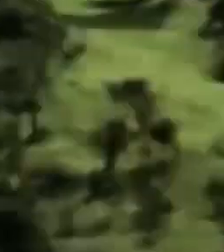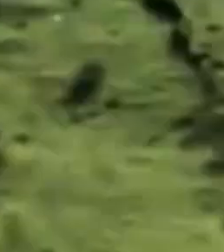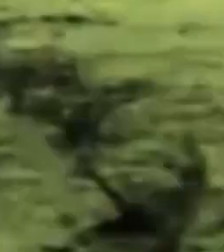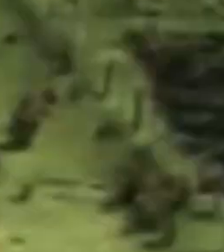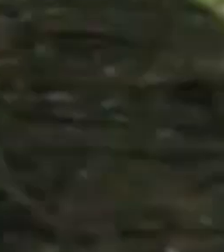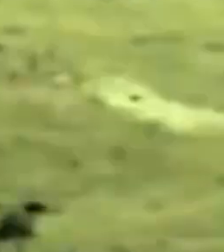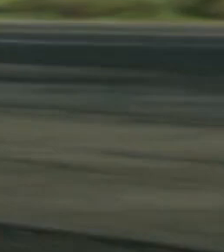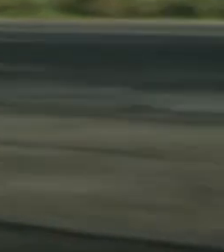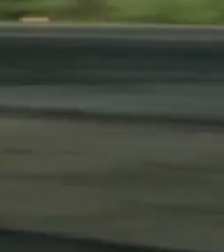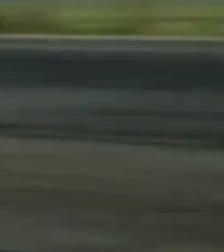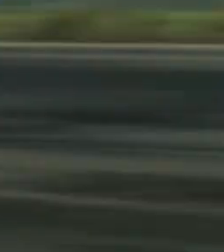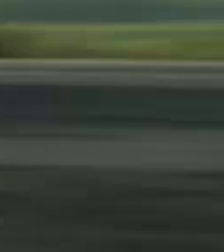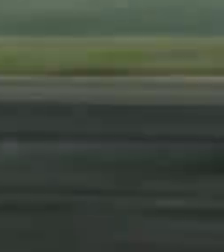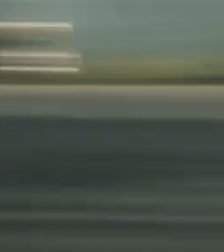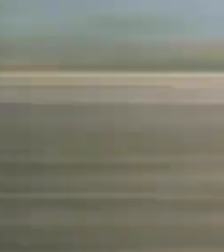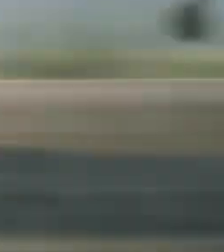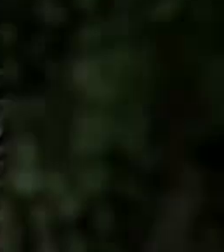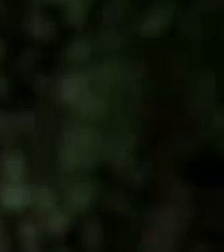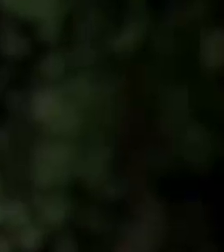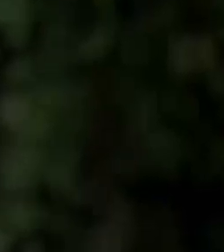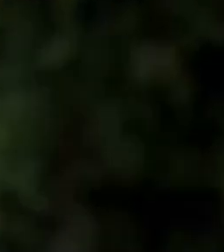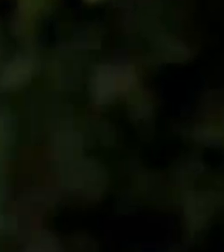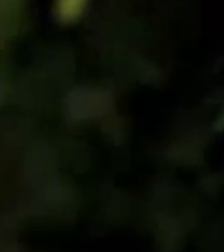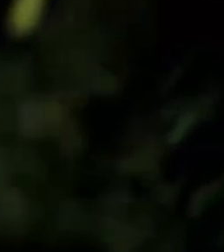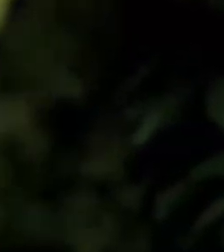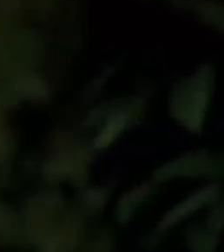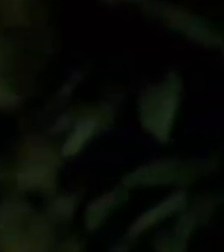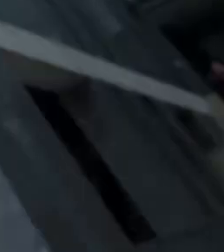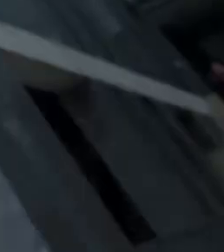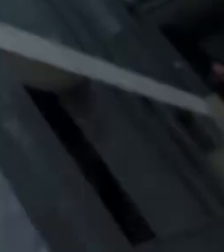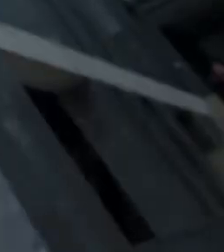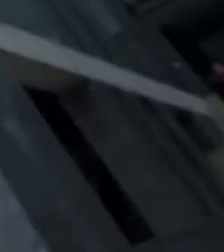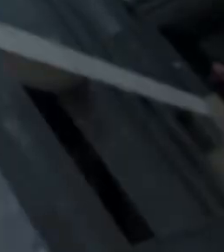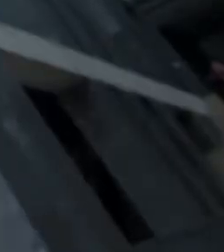terminar elos de